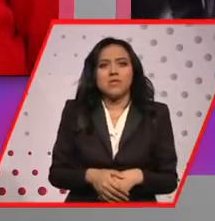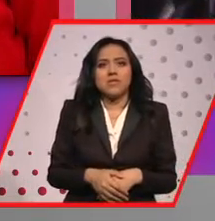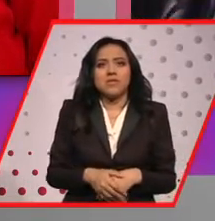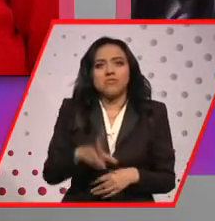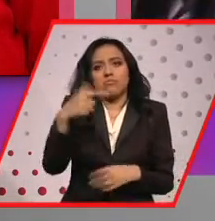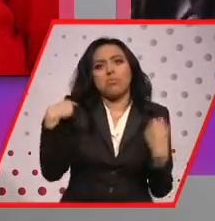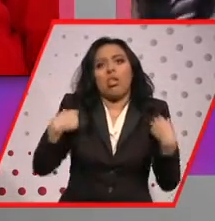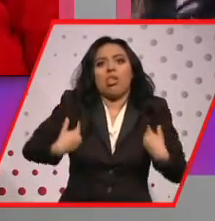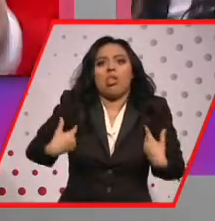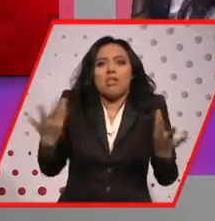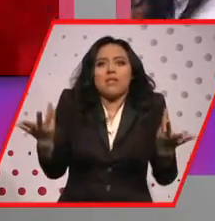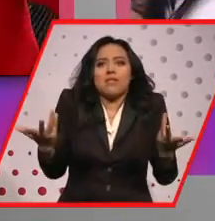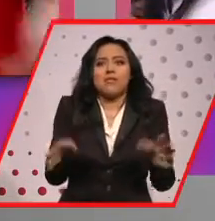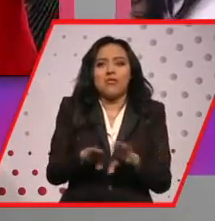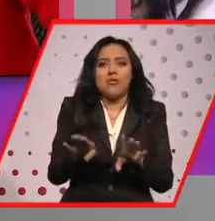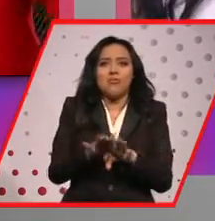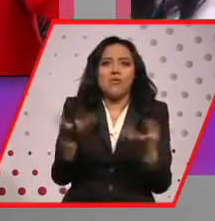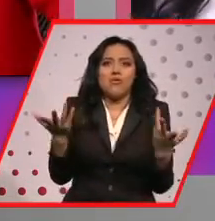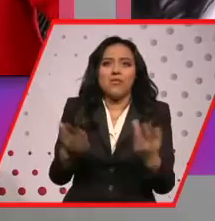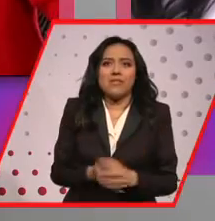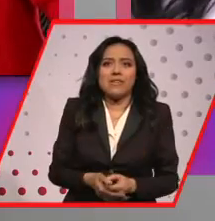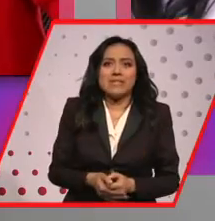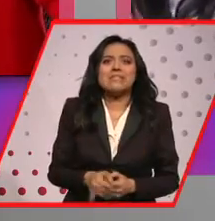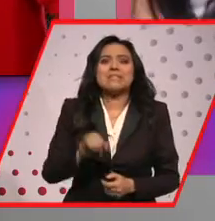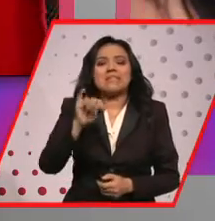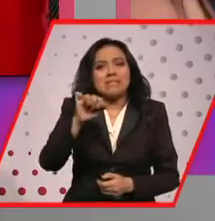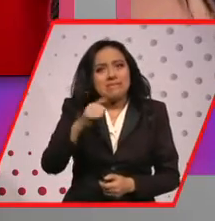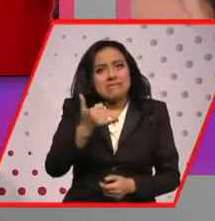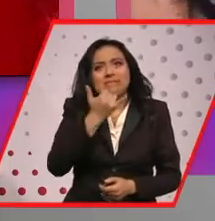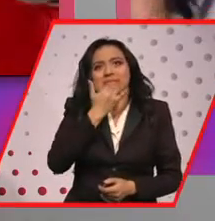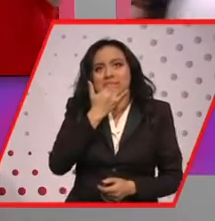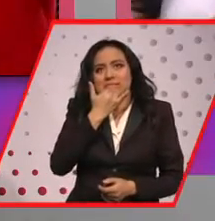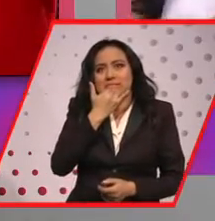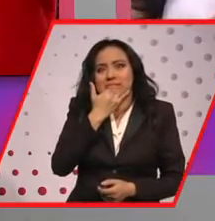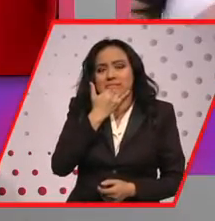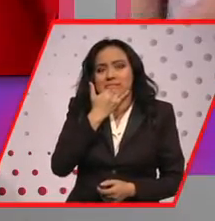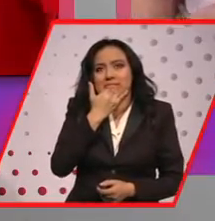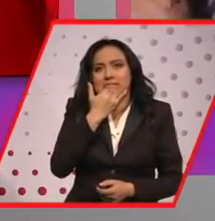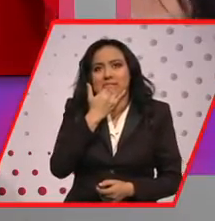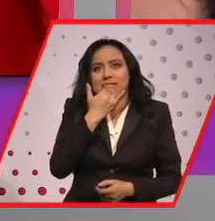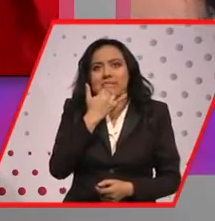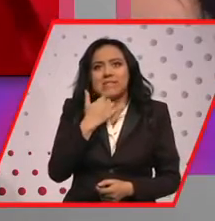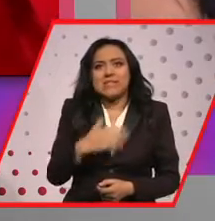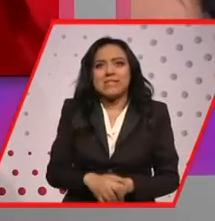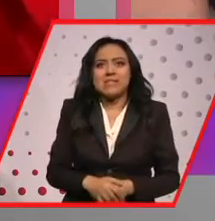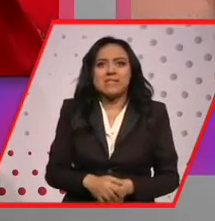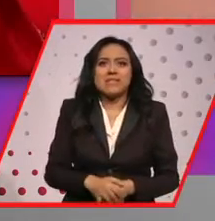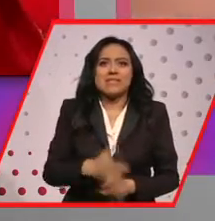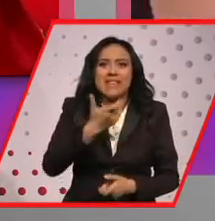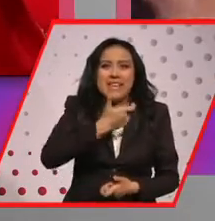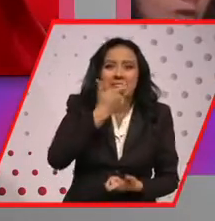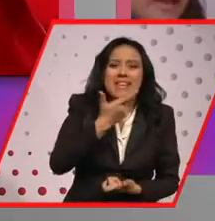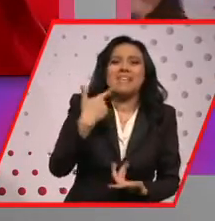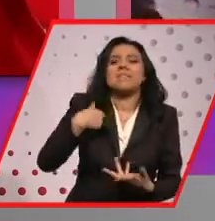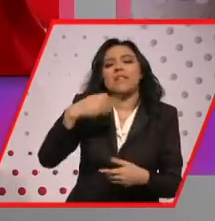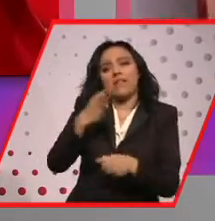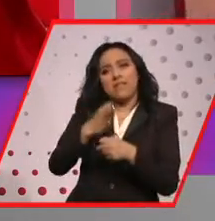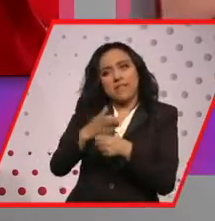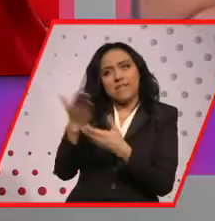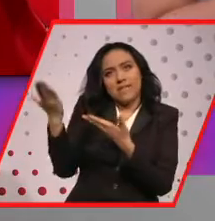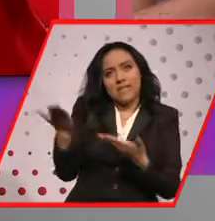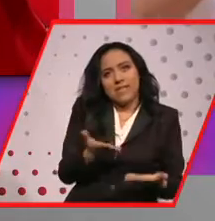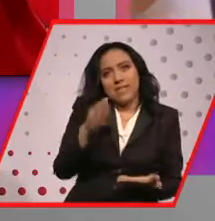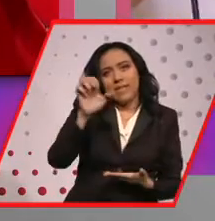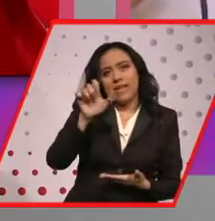mangas, a toda niña, la gente. Estás sin mangas. Ya sé, jefe, pero no, mire. No, ya lo vimos. Pero estoy ya con Elizabeth Martínez,